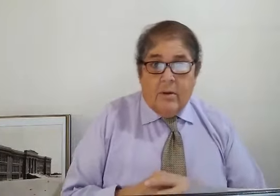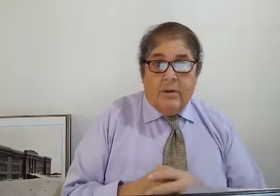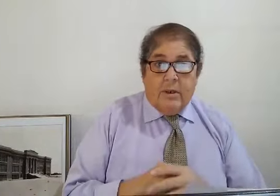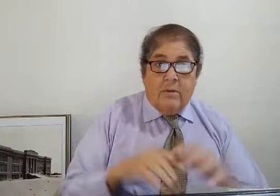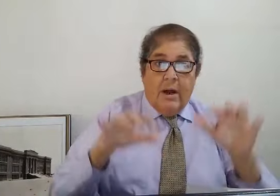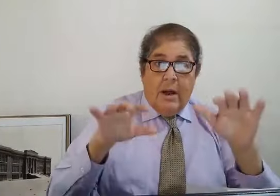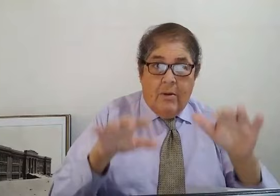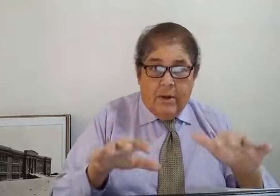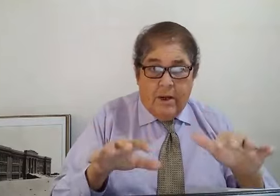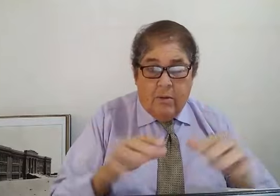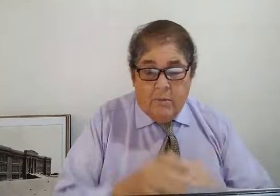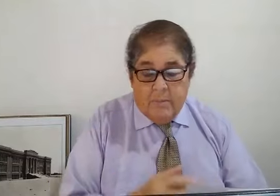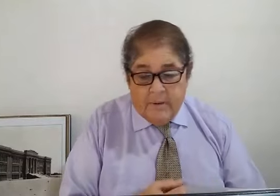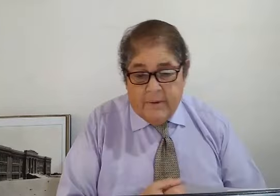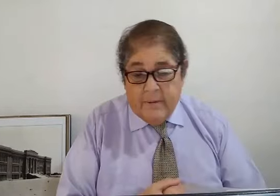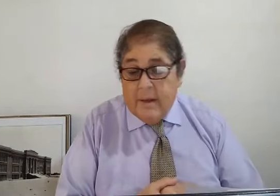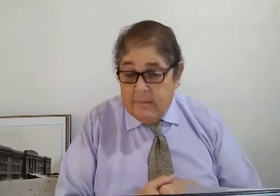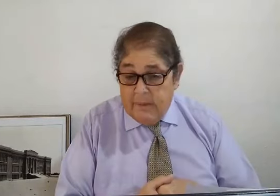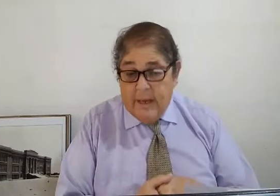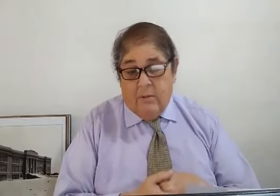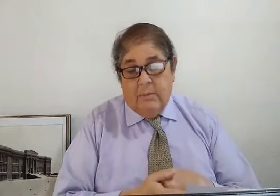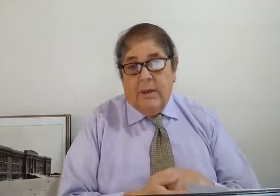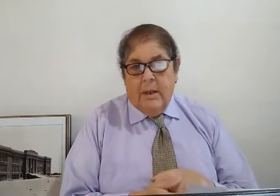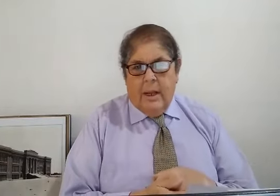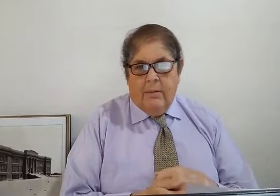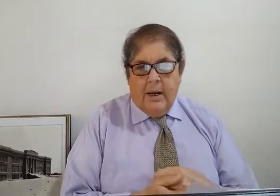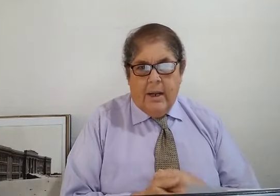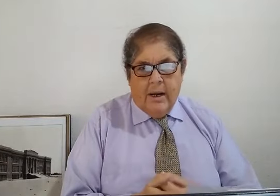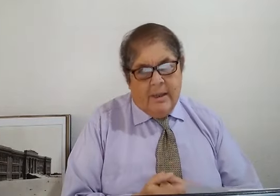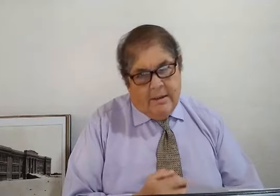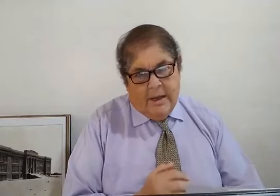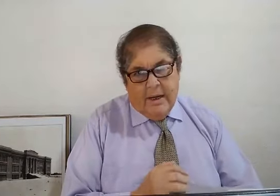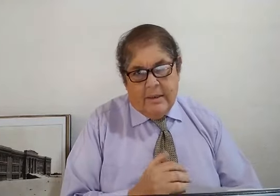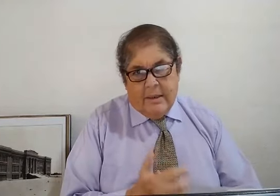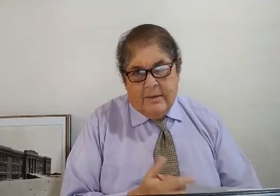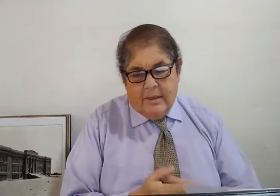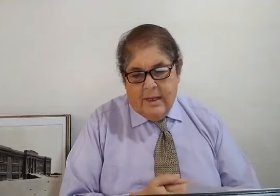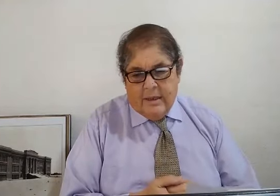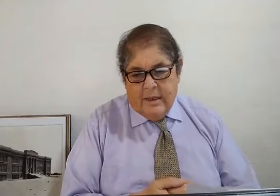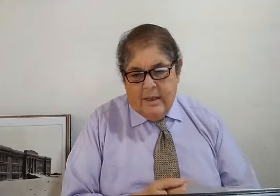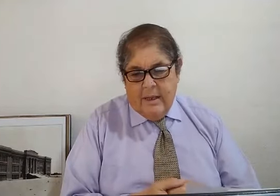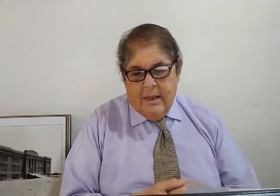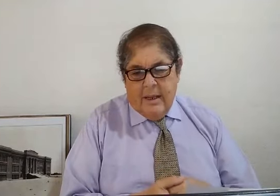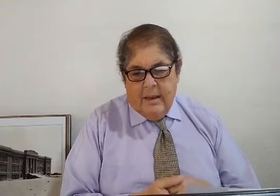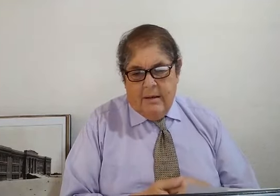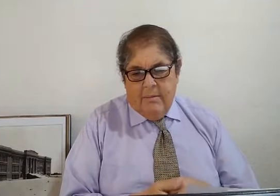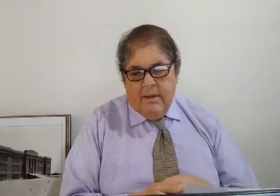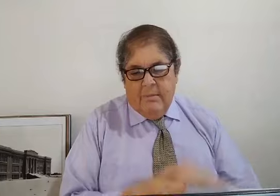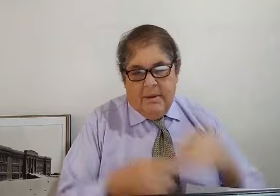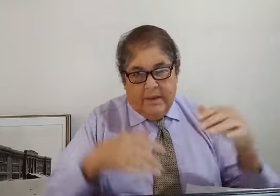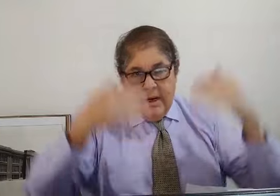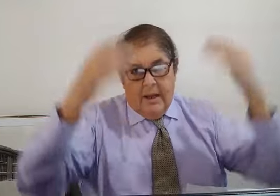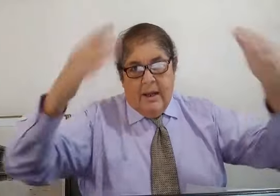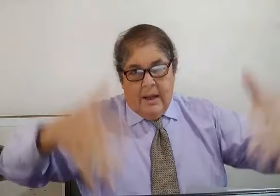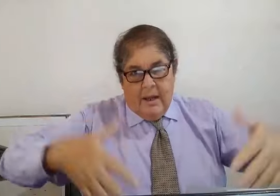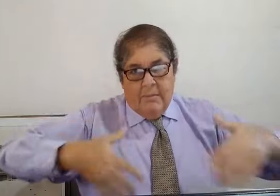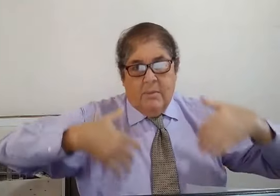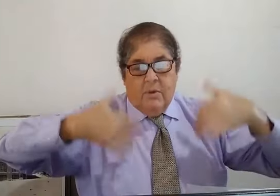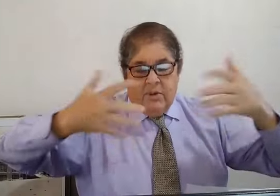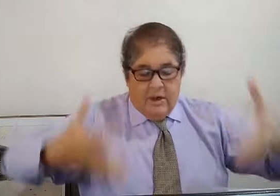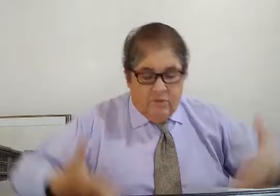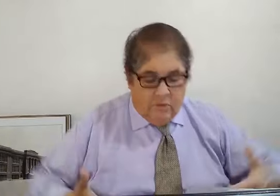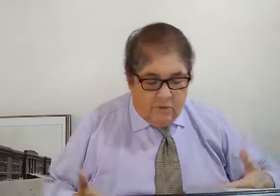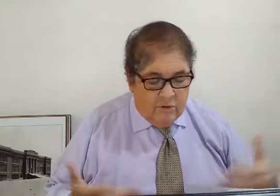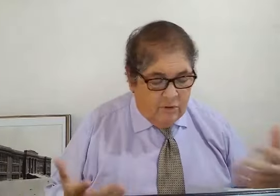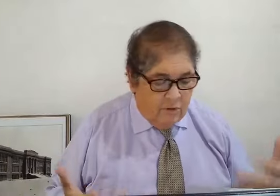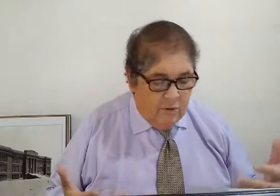político-electoral continúa, aunque con un perfil más bajo, en una guerra de baja intensidad que empezará a